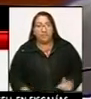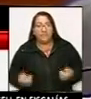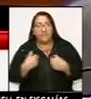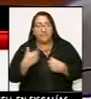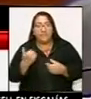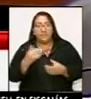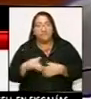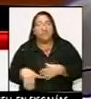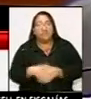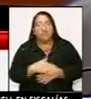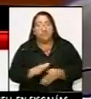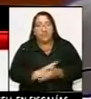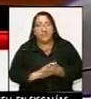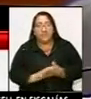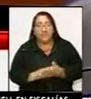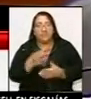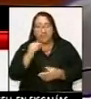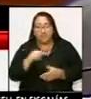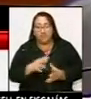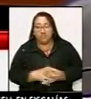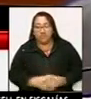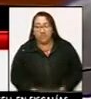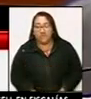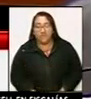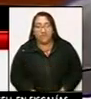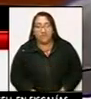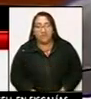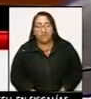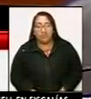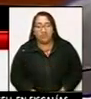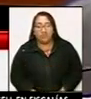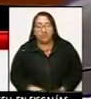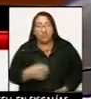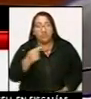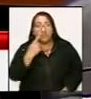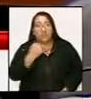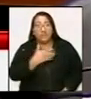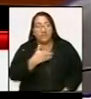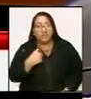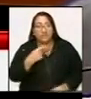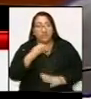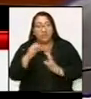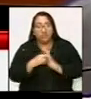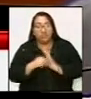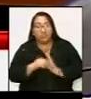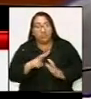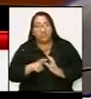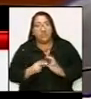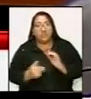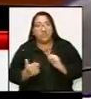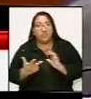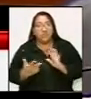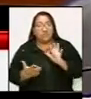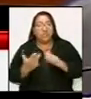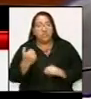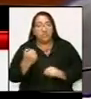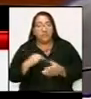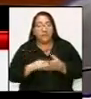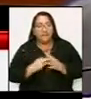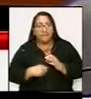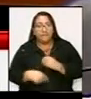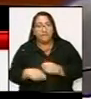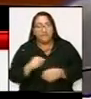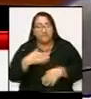la calle. Por eso, señor presidente, este proyecto de ley, la 2312, lo más